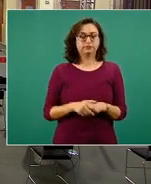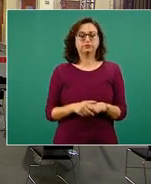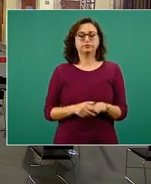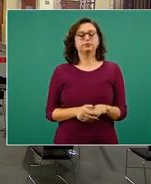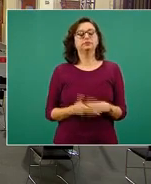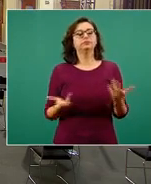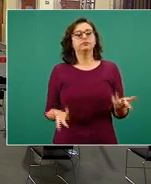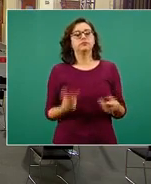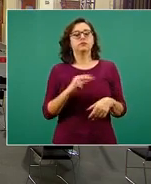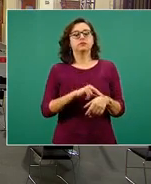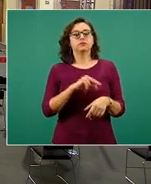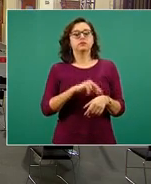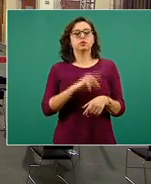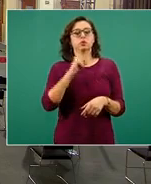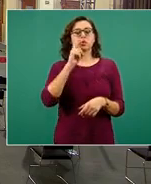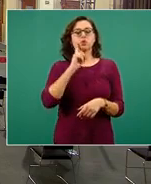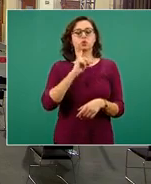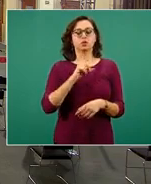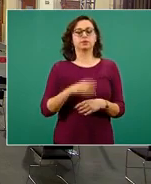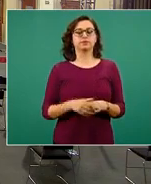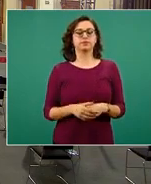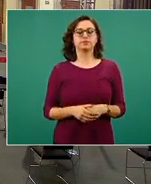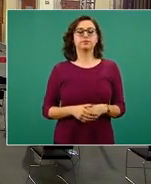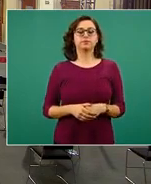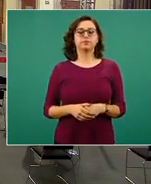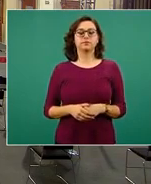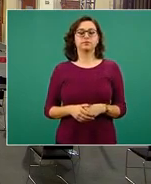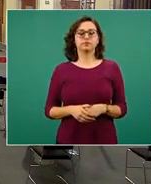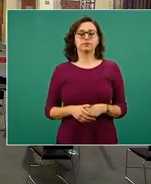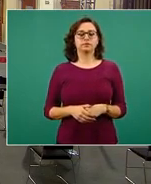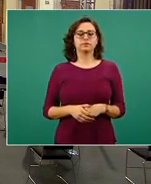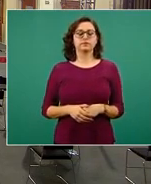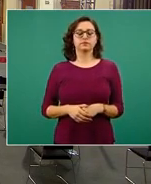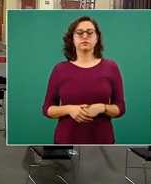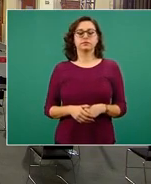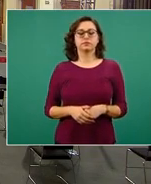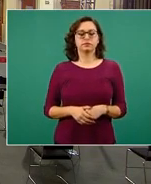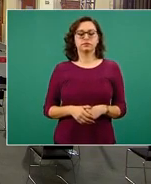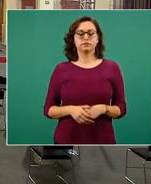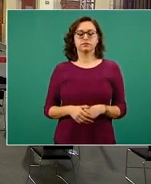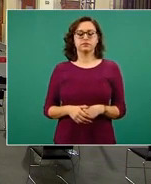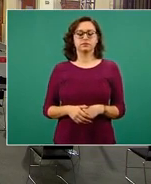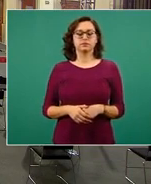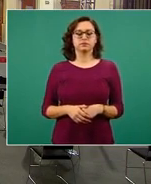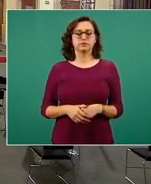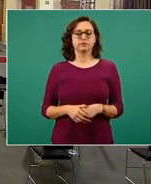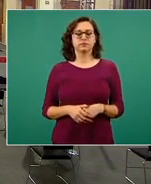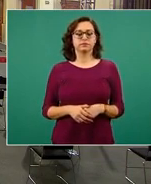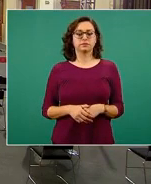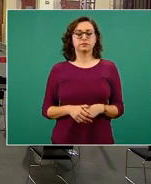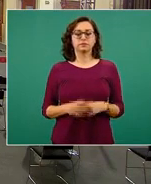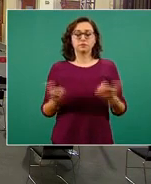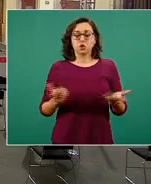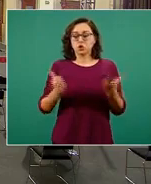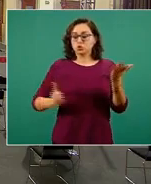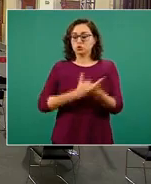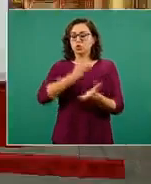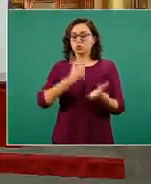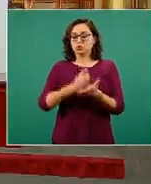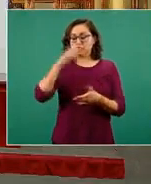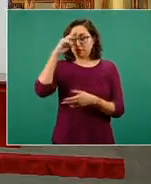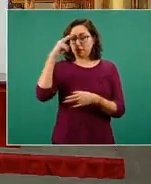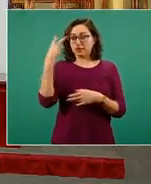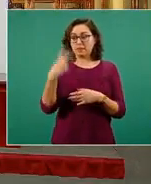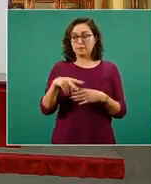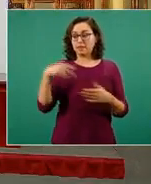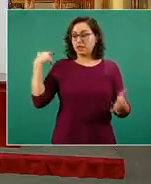Estimada doctora, una cosa que creo que es notoria en el relato y la forma en que se organizó la Ciudad de México